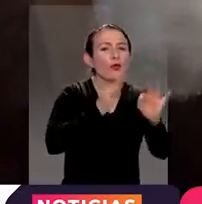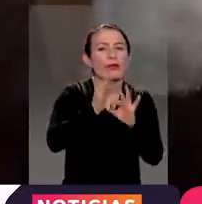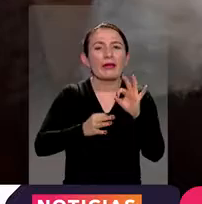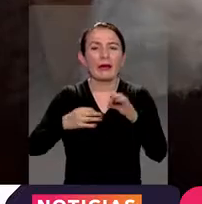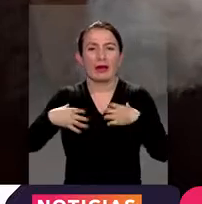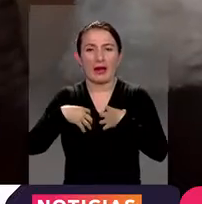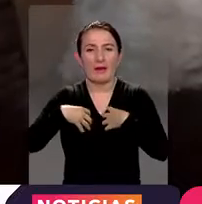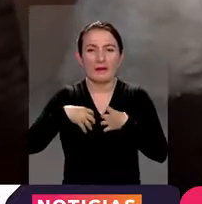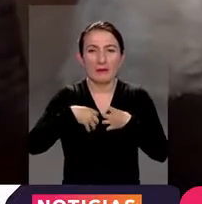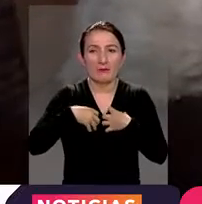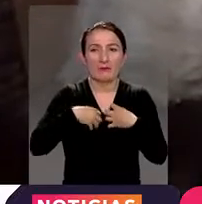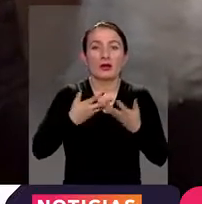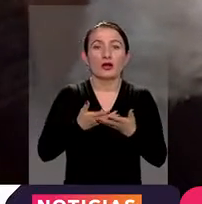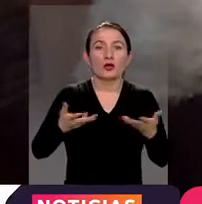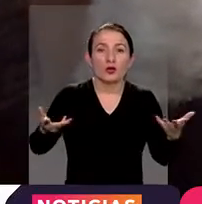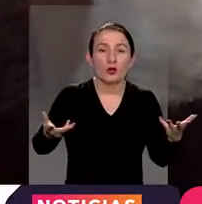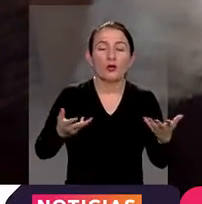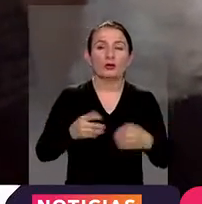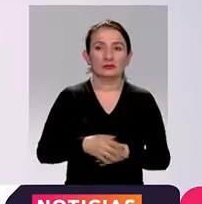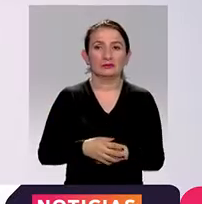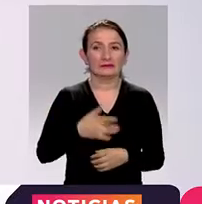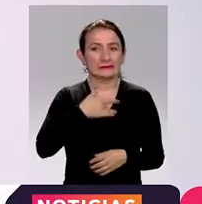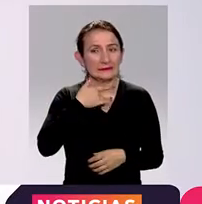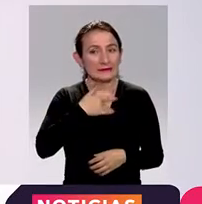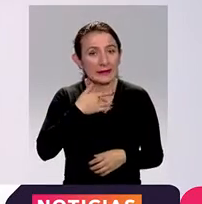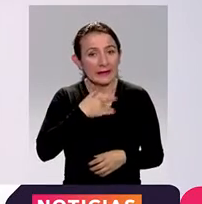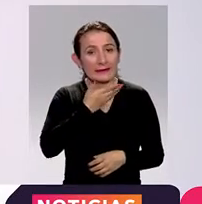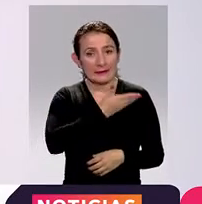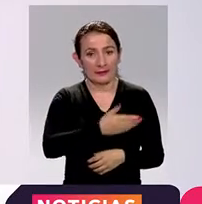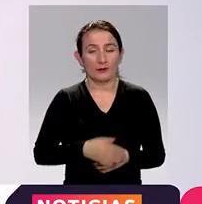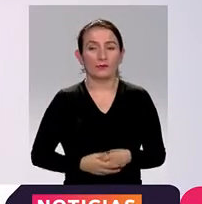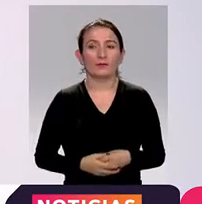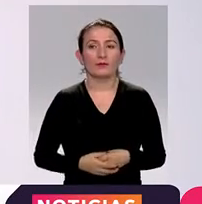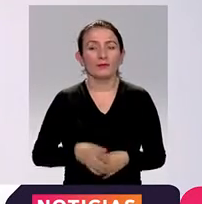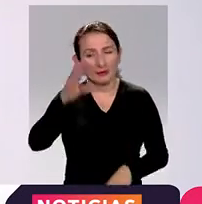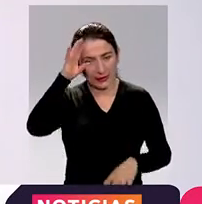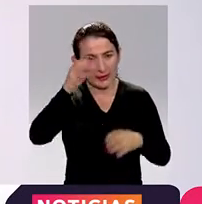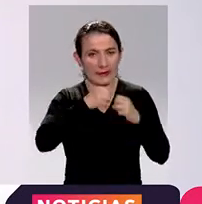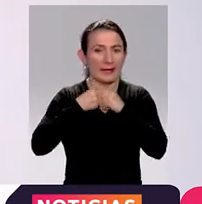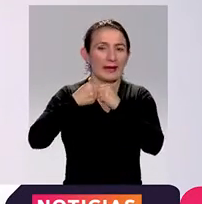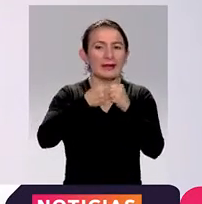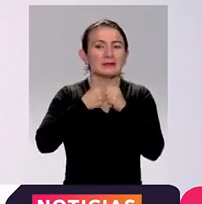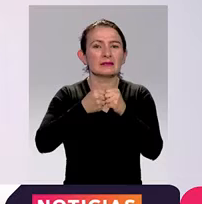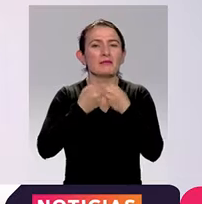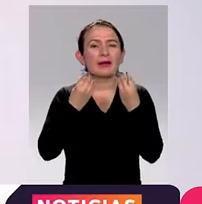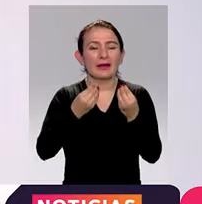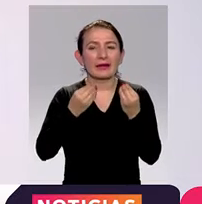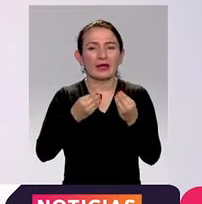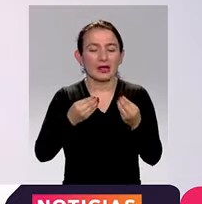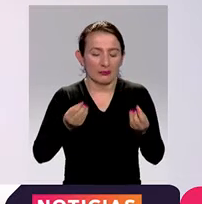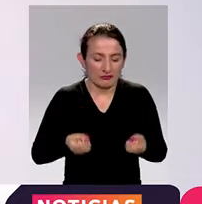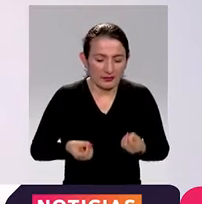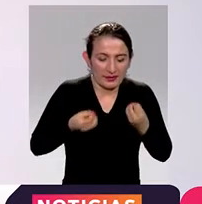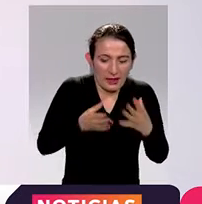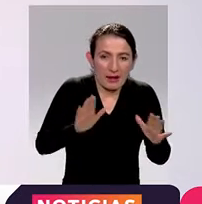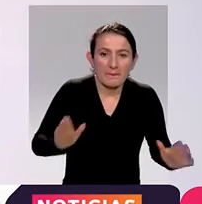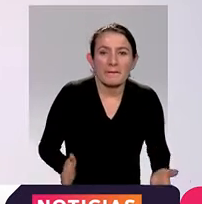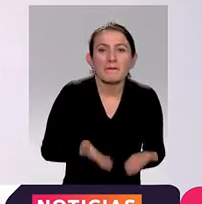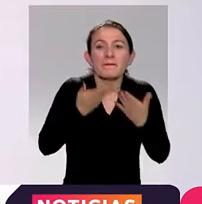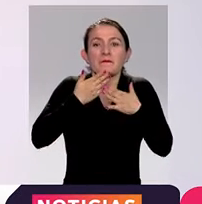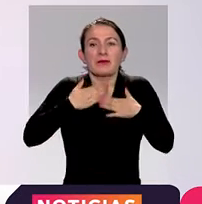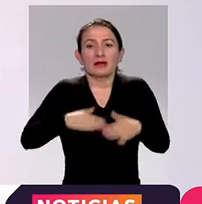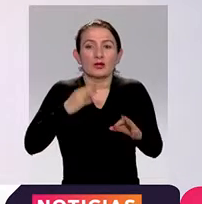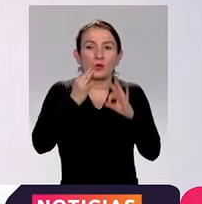sus derechos como seres sintientes. Establecer alianzas estratégicas que contribuyan al bienestar